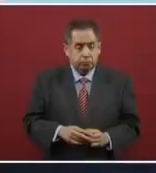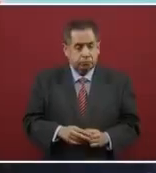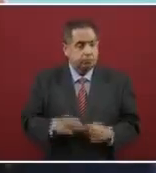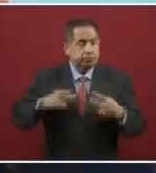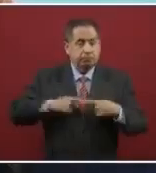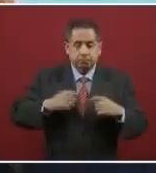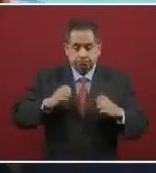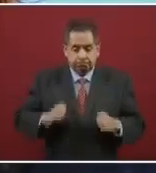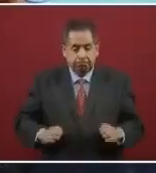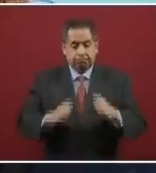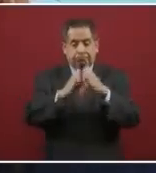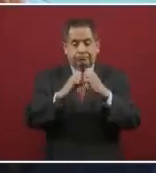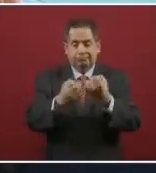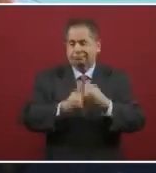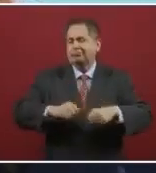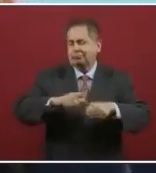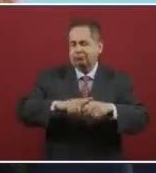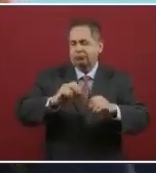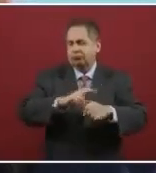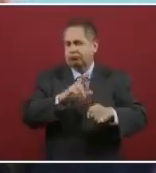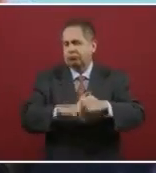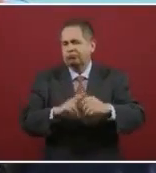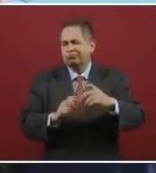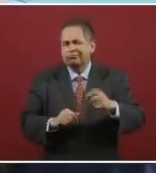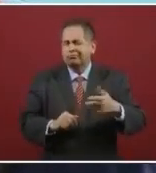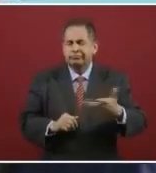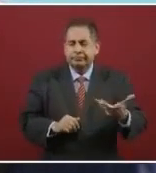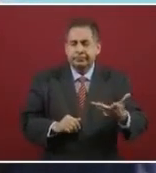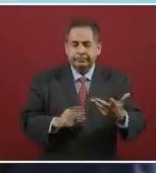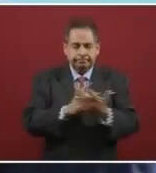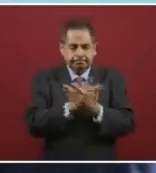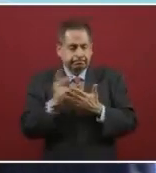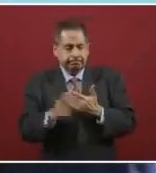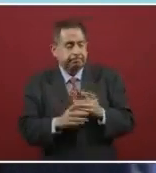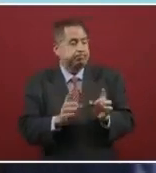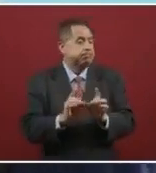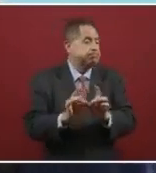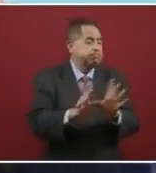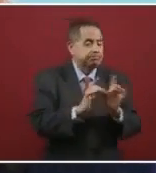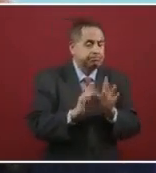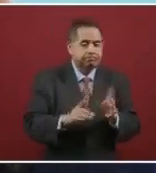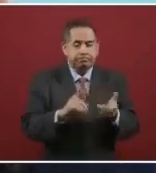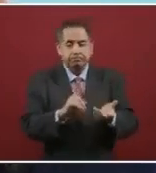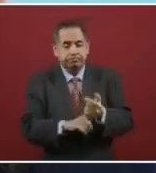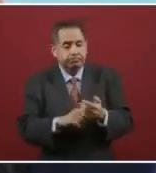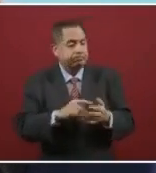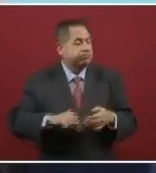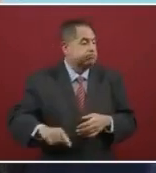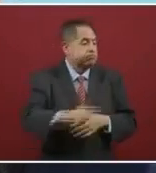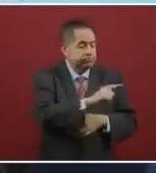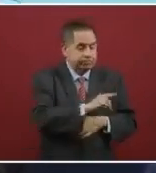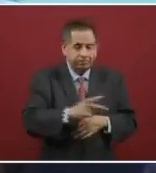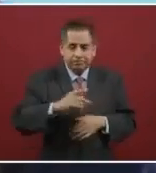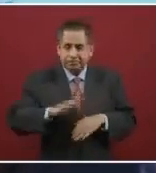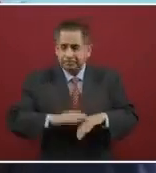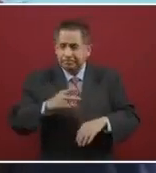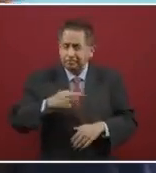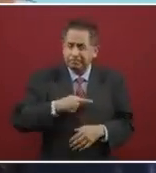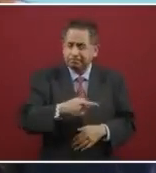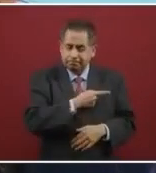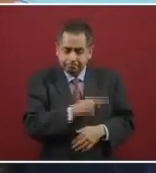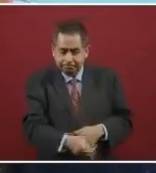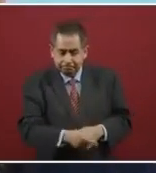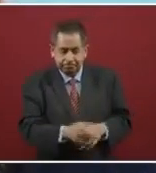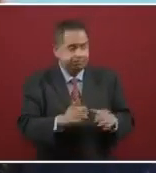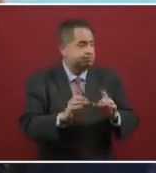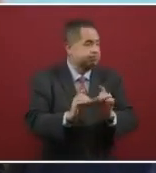emergencia social o natural, que este se hizo justamente para mitigar los efectos negativos en la esfera de derechos sociales de las familias cuando hay